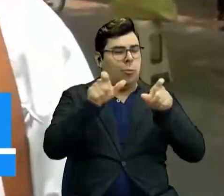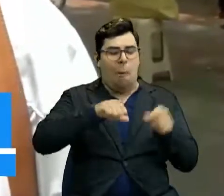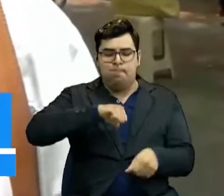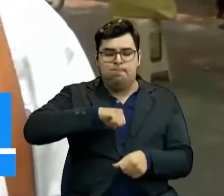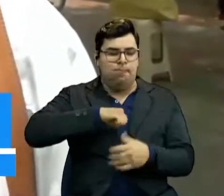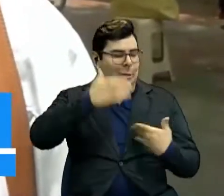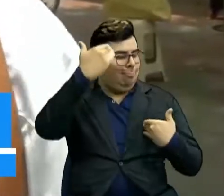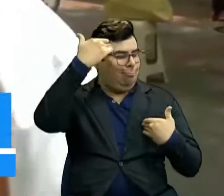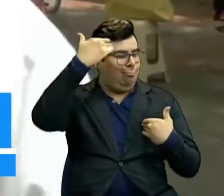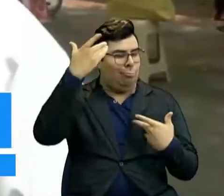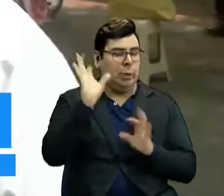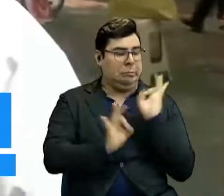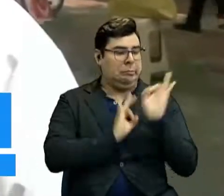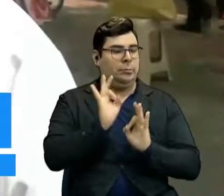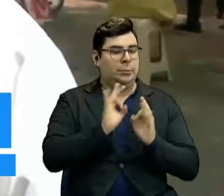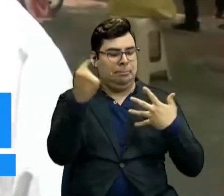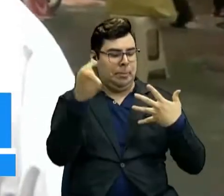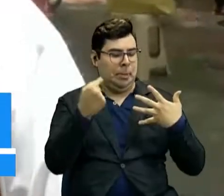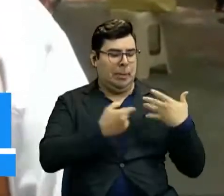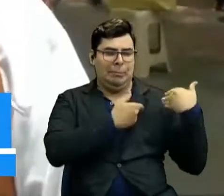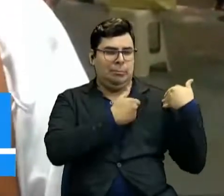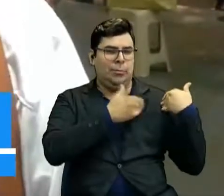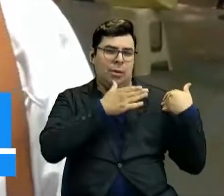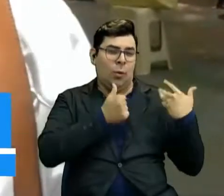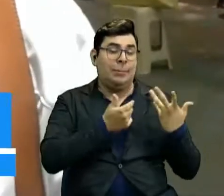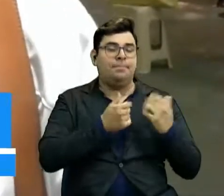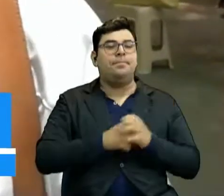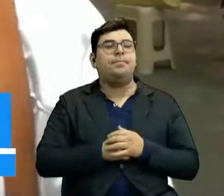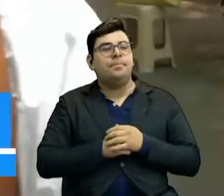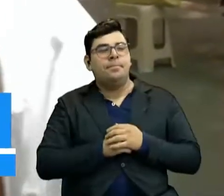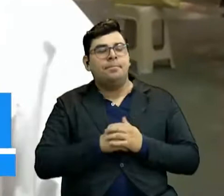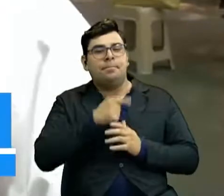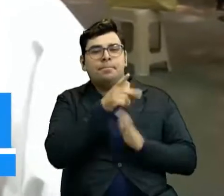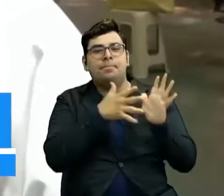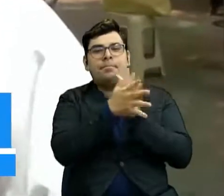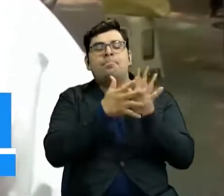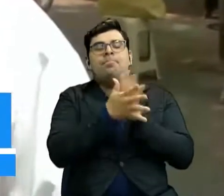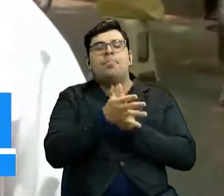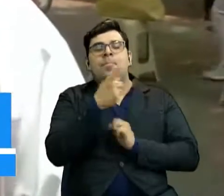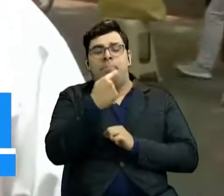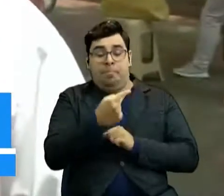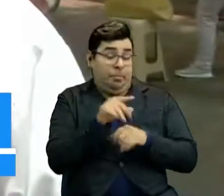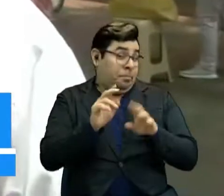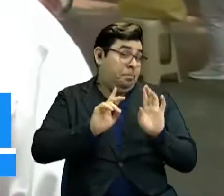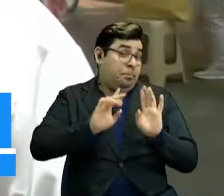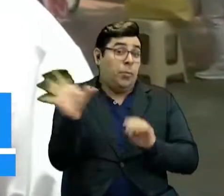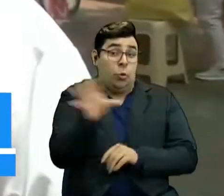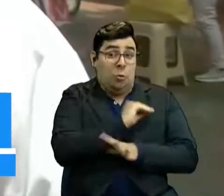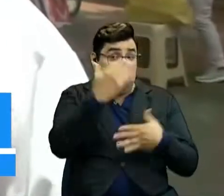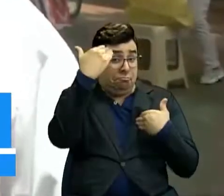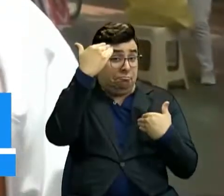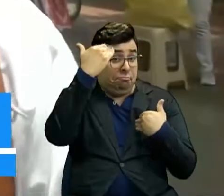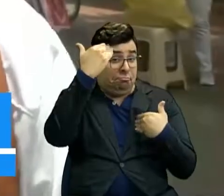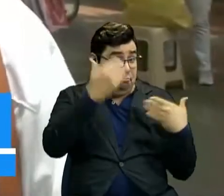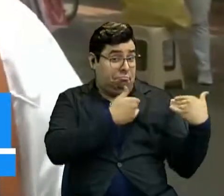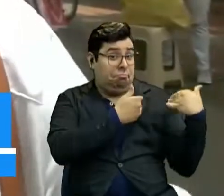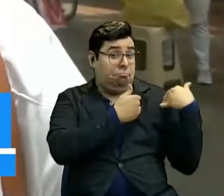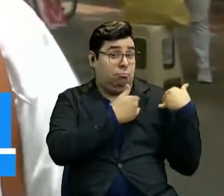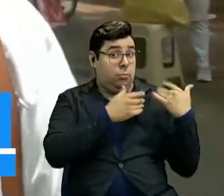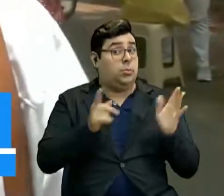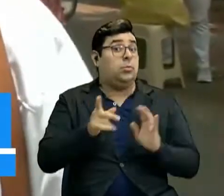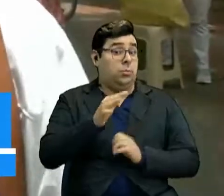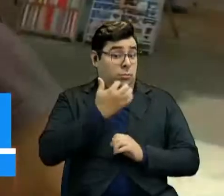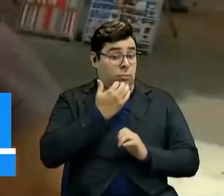primer lugar desde que haya responsabilidad ciudadana de que todos tengamos conciencia del problema tan serio que es